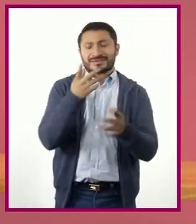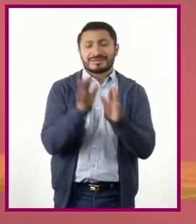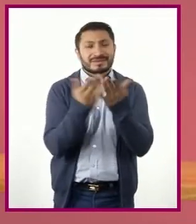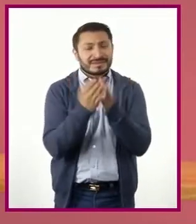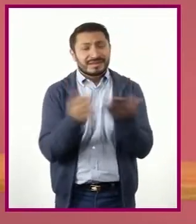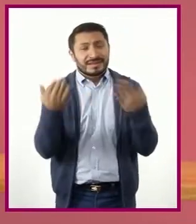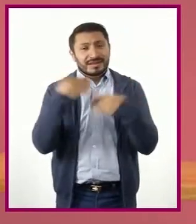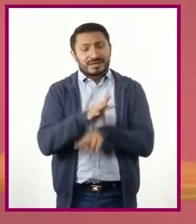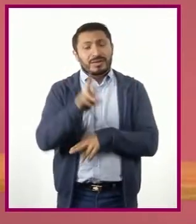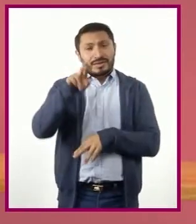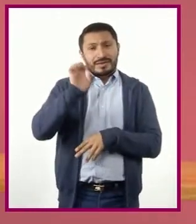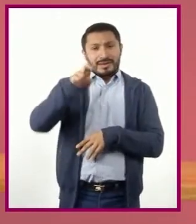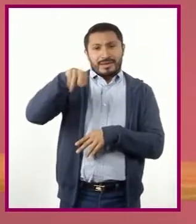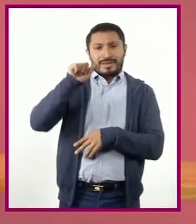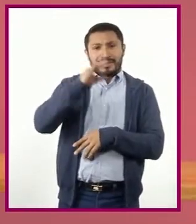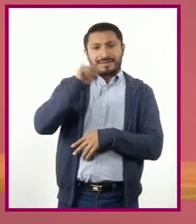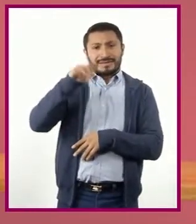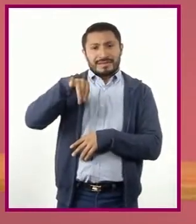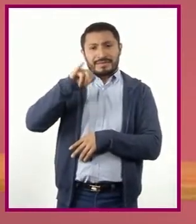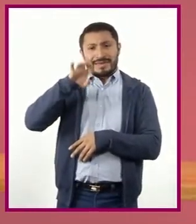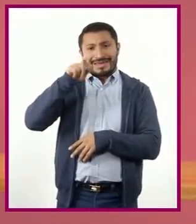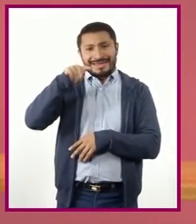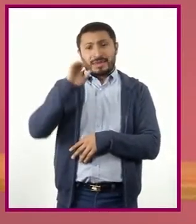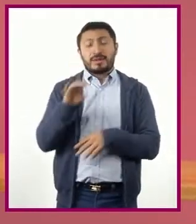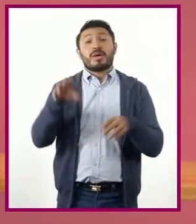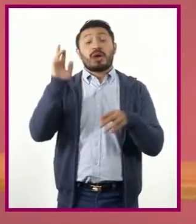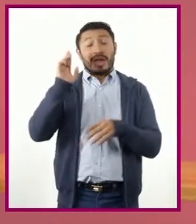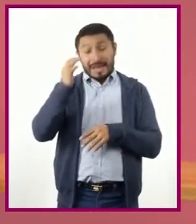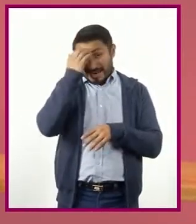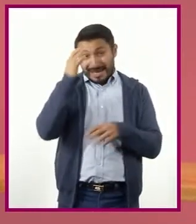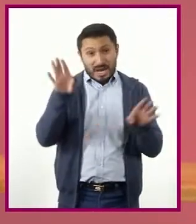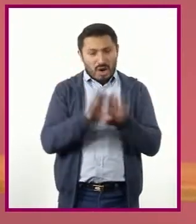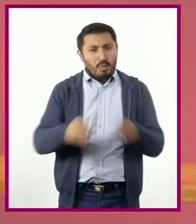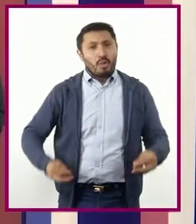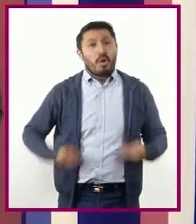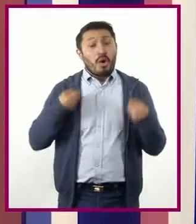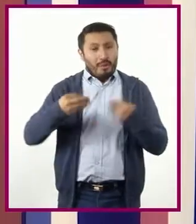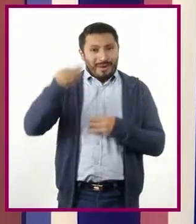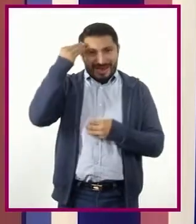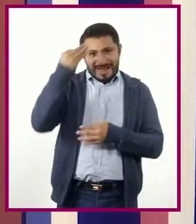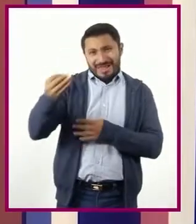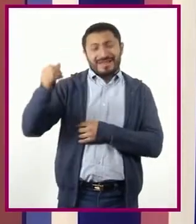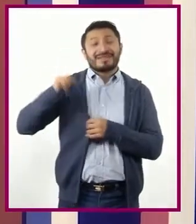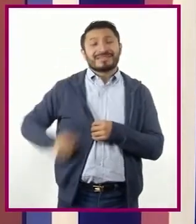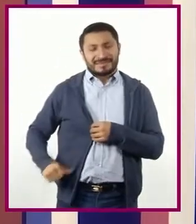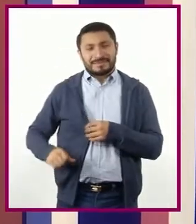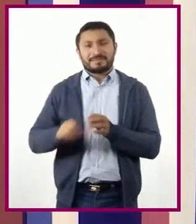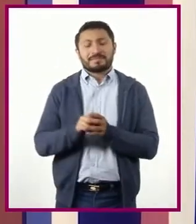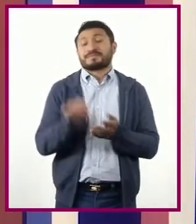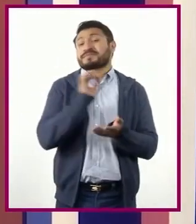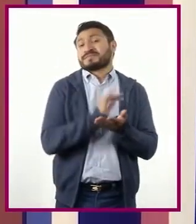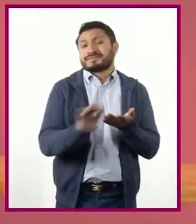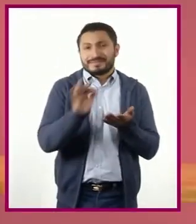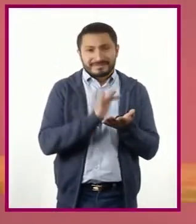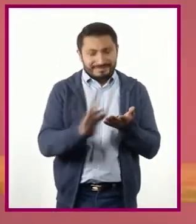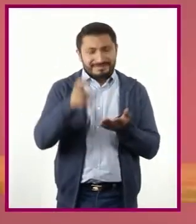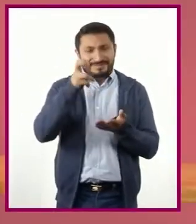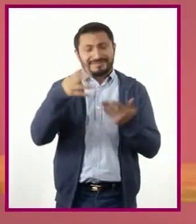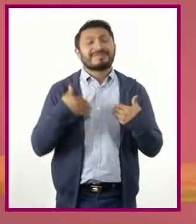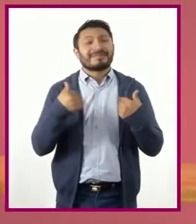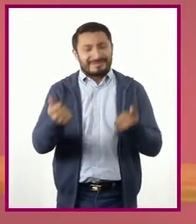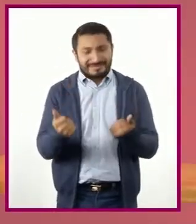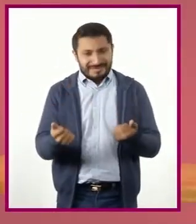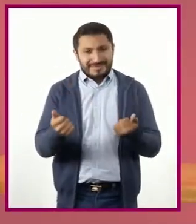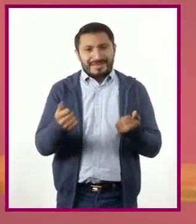del Renacimiento para conocer cómo se vivía en ese periodo histórico. La lectura de las obras nos permitirá tener